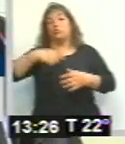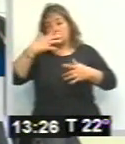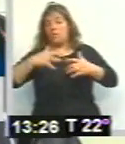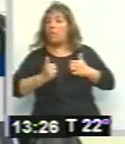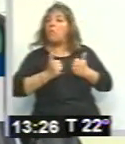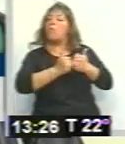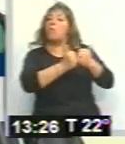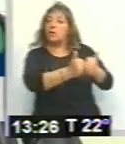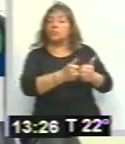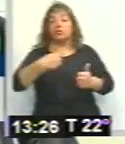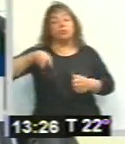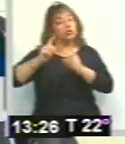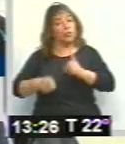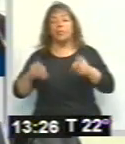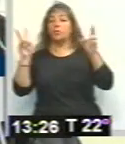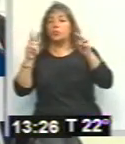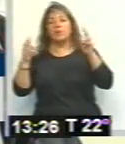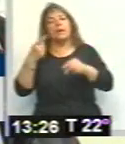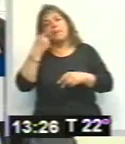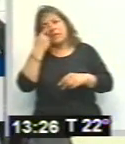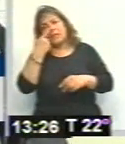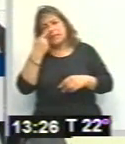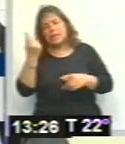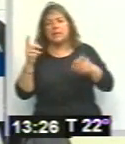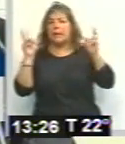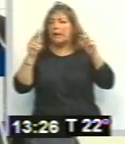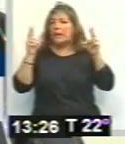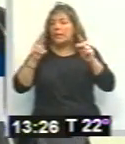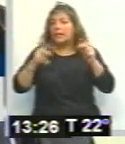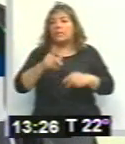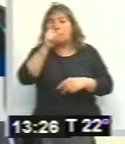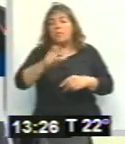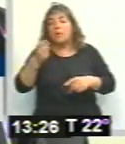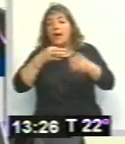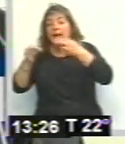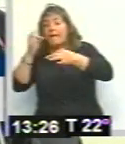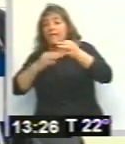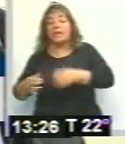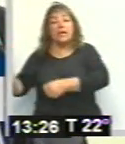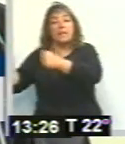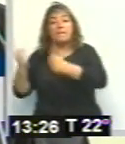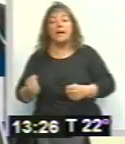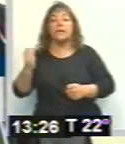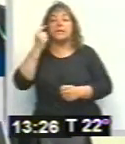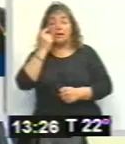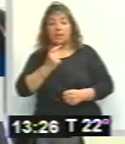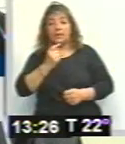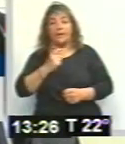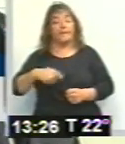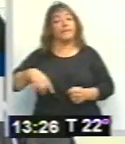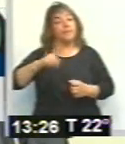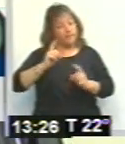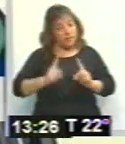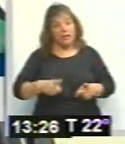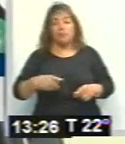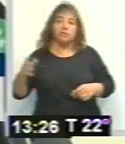tenemos también un tema interesante que es la cuestión de los vendedores ambulantes del Parque San Martín, y entiendo que vamos a tener que darle